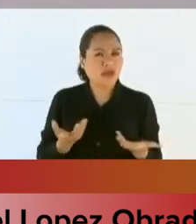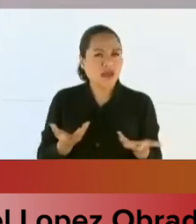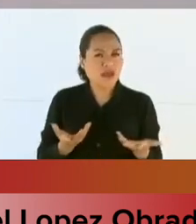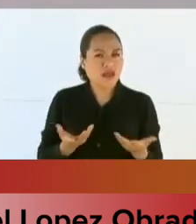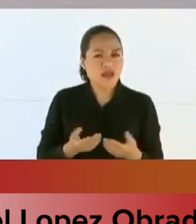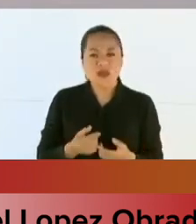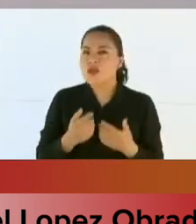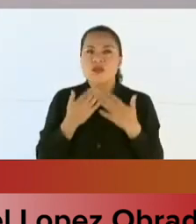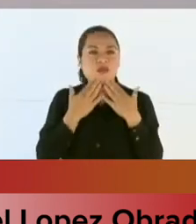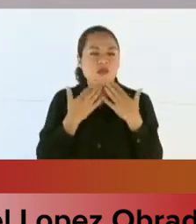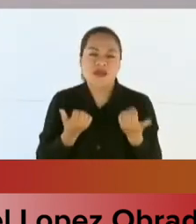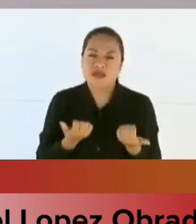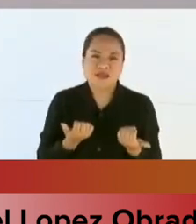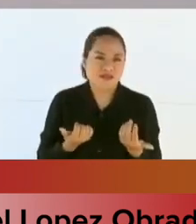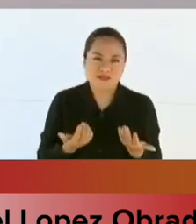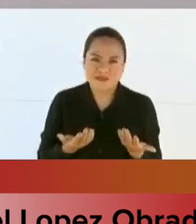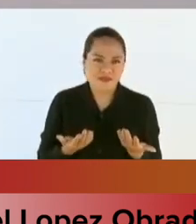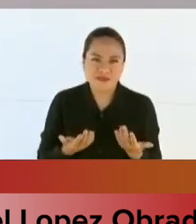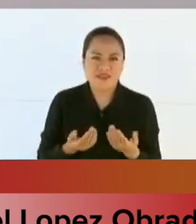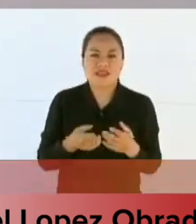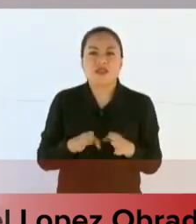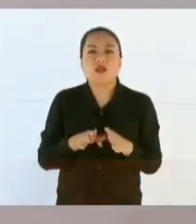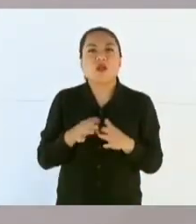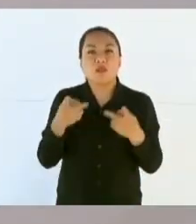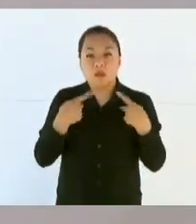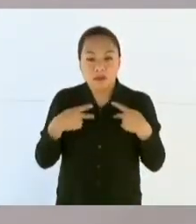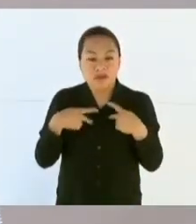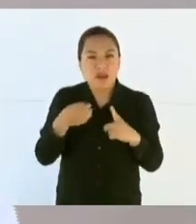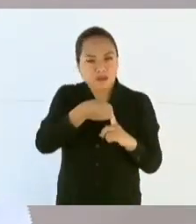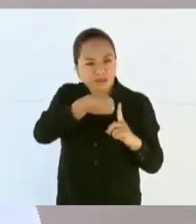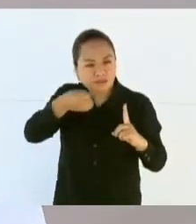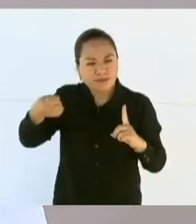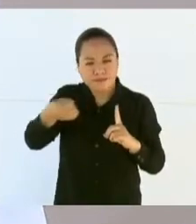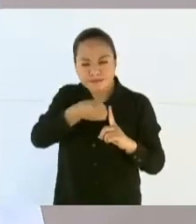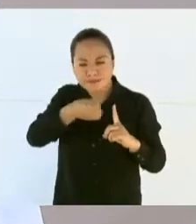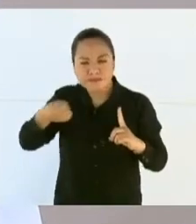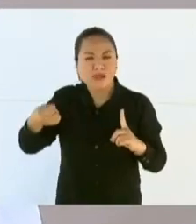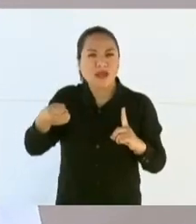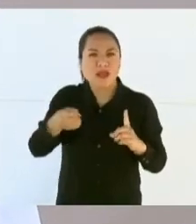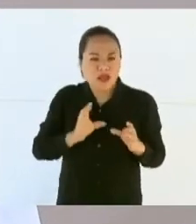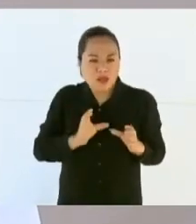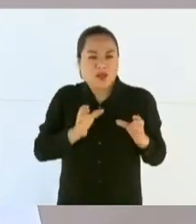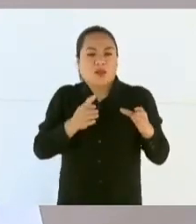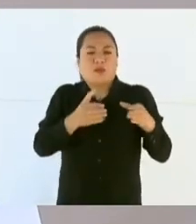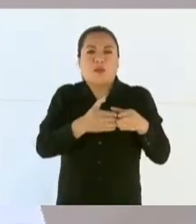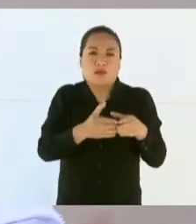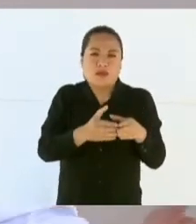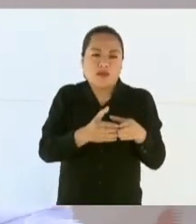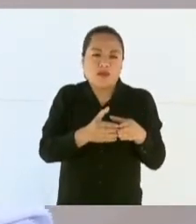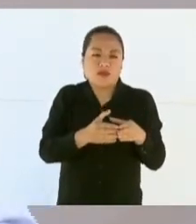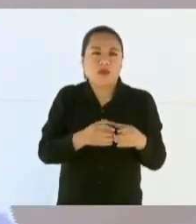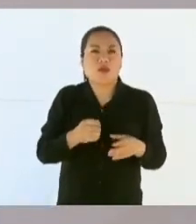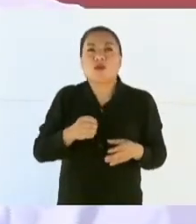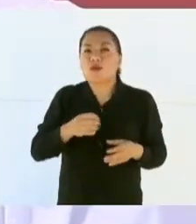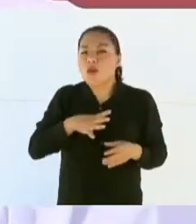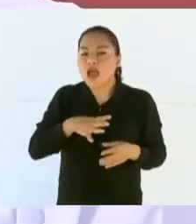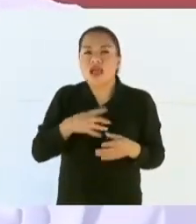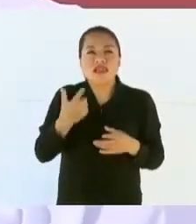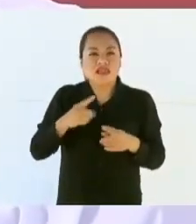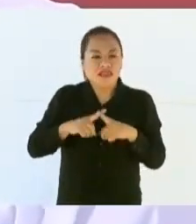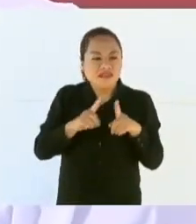no hay la organización comunitaria, no existen los